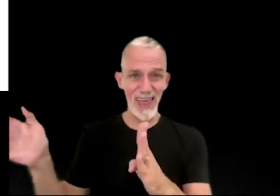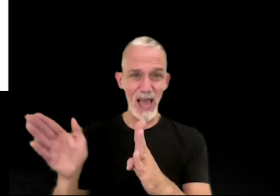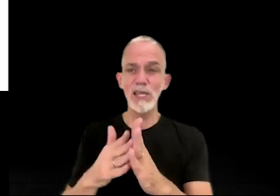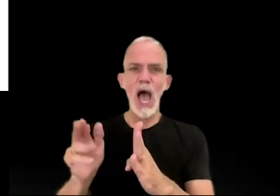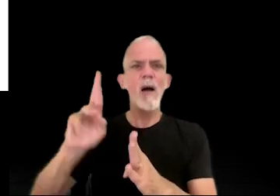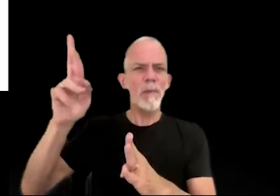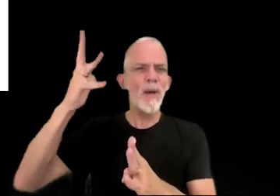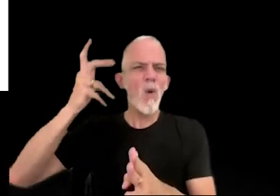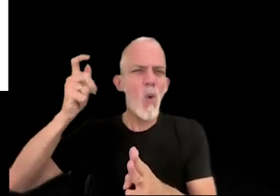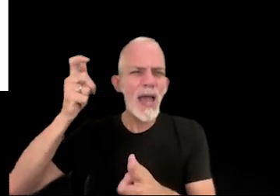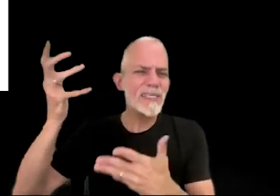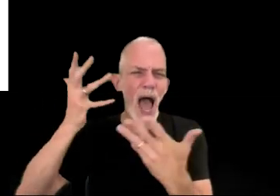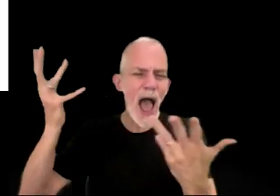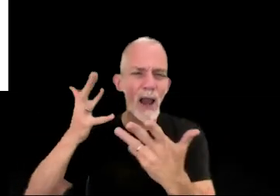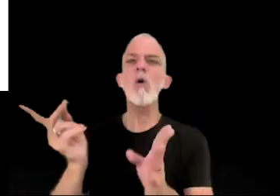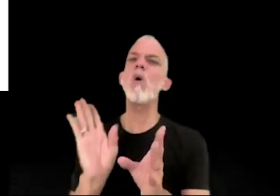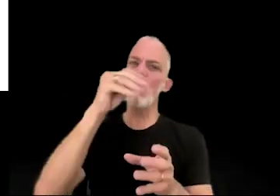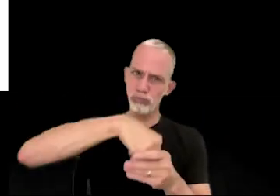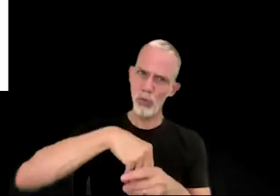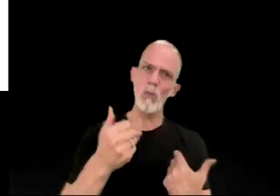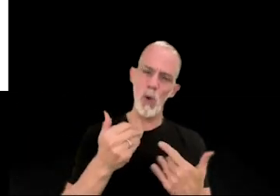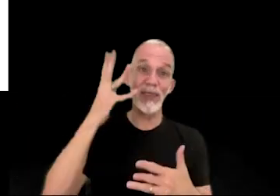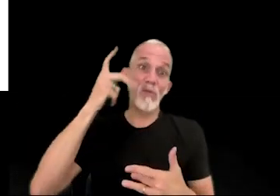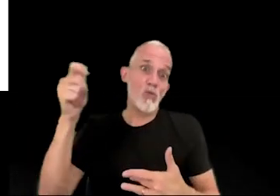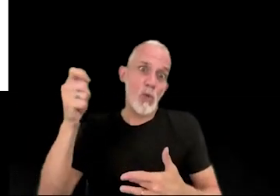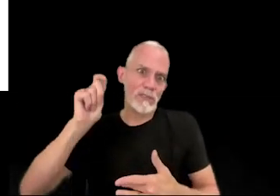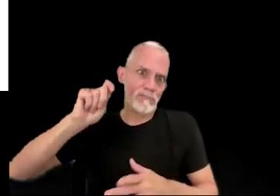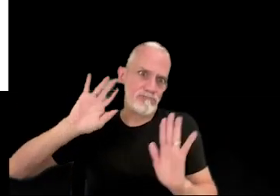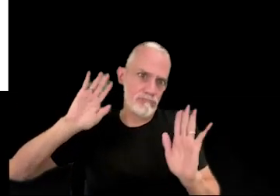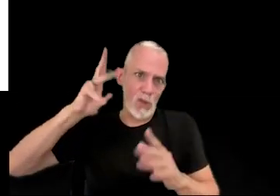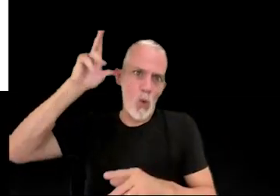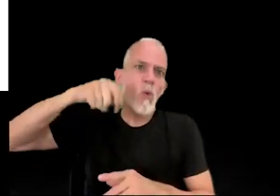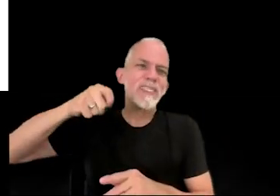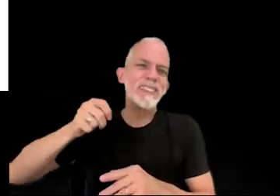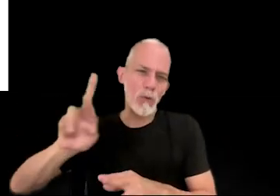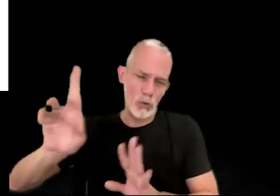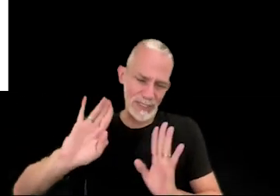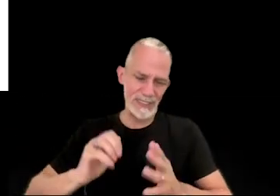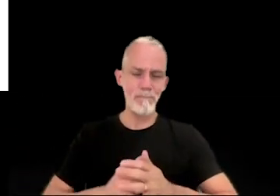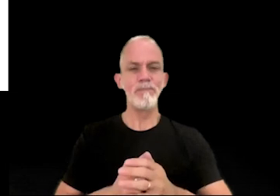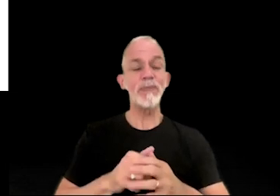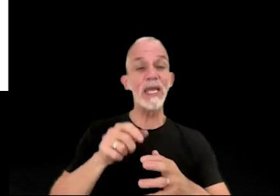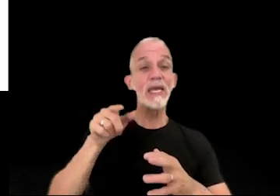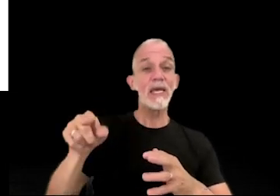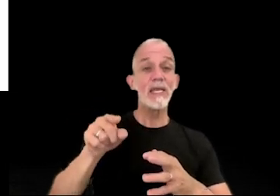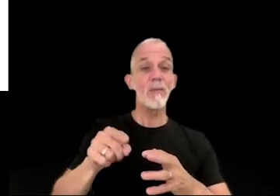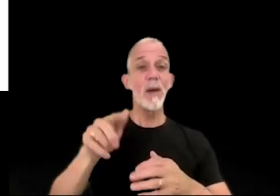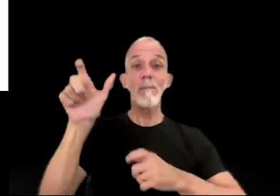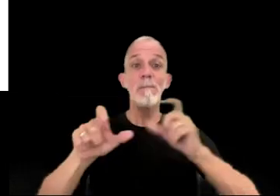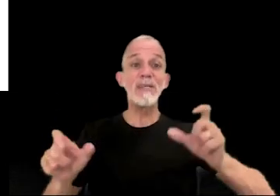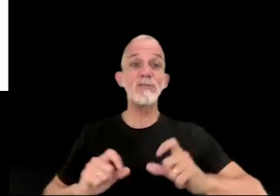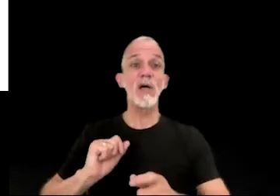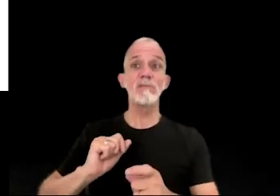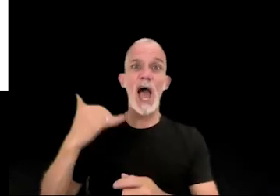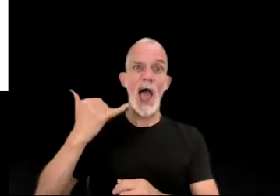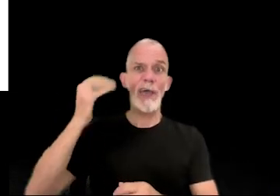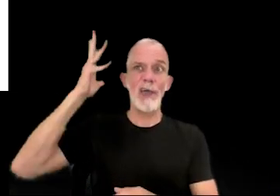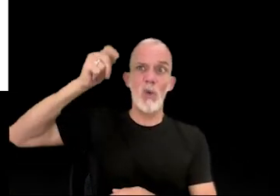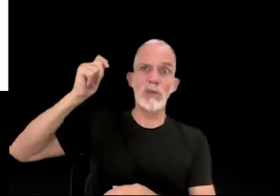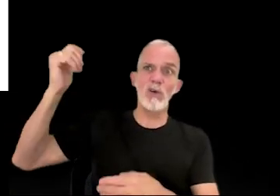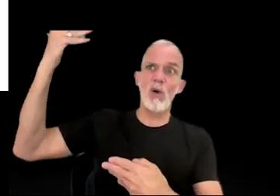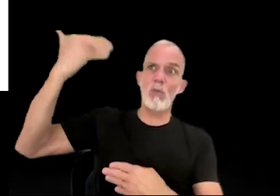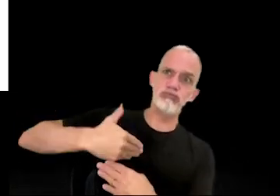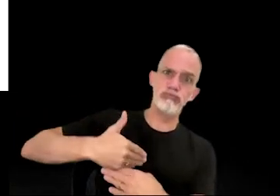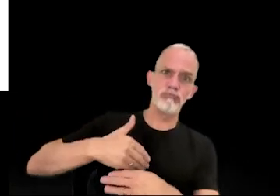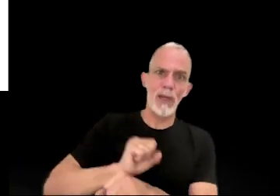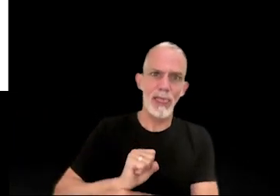judicial, podría ingresar al régimen. Después la norma habla de sujetos condenados, que tengan condena confirmada